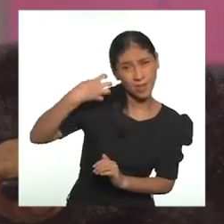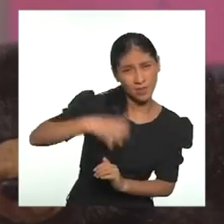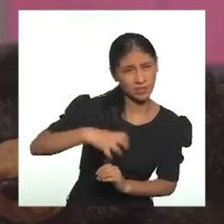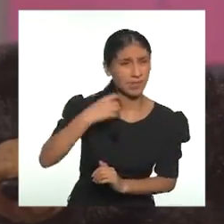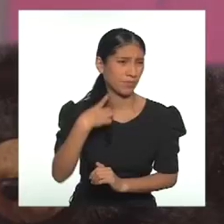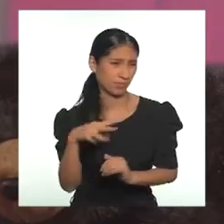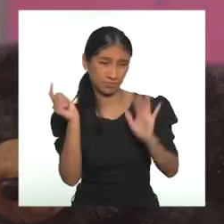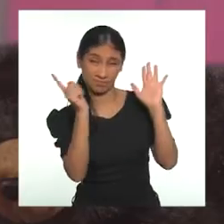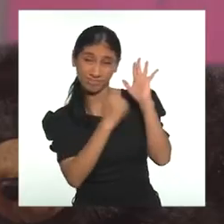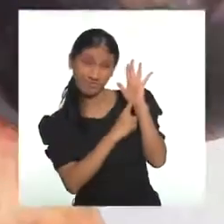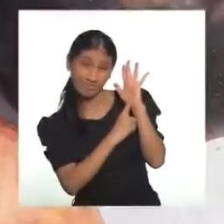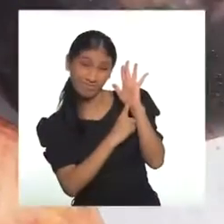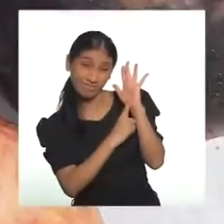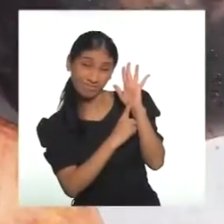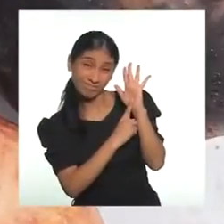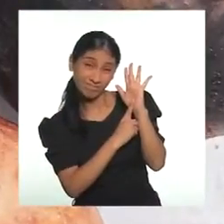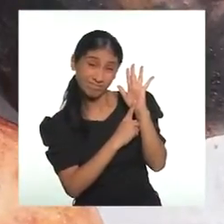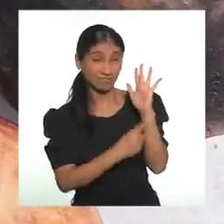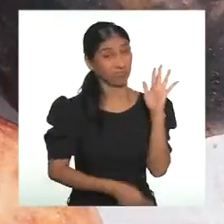manzana podrida!